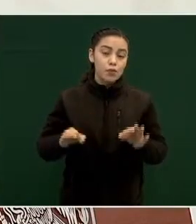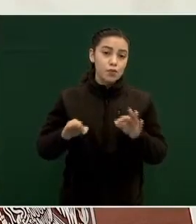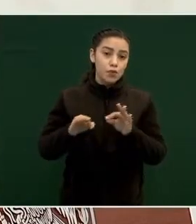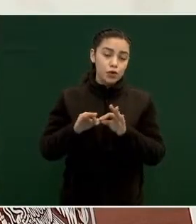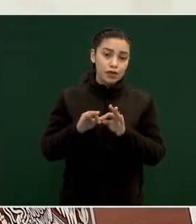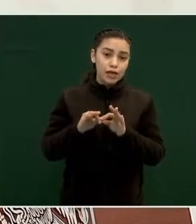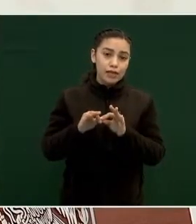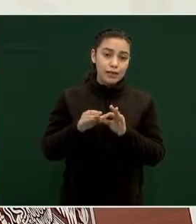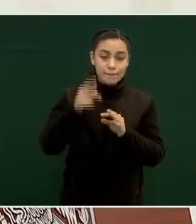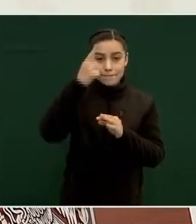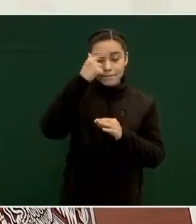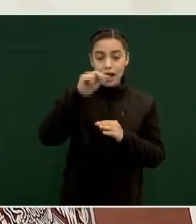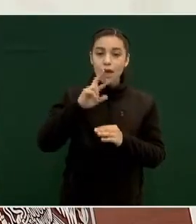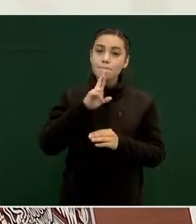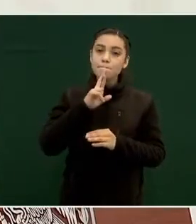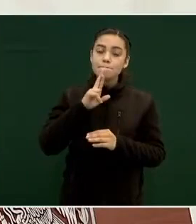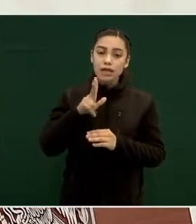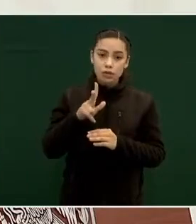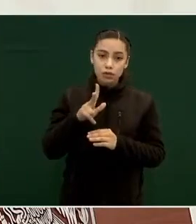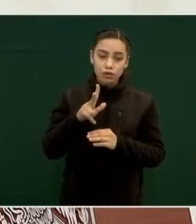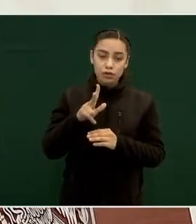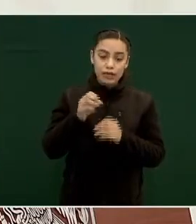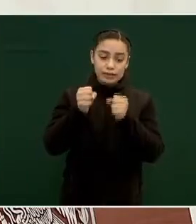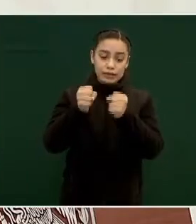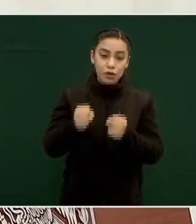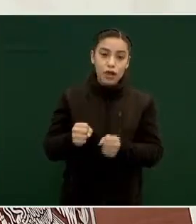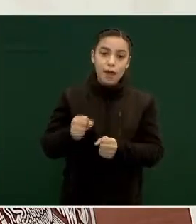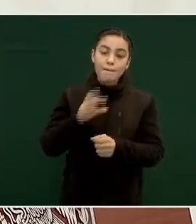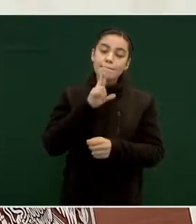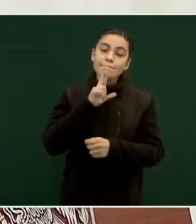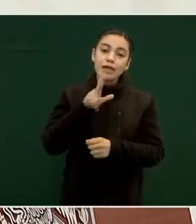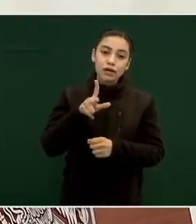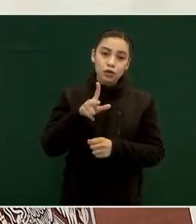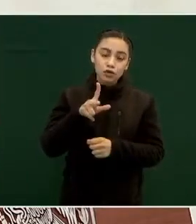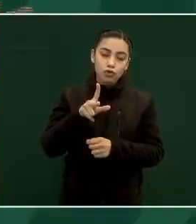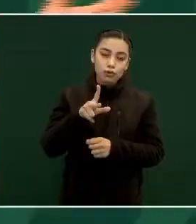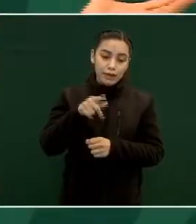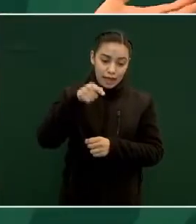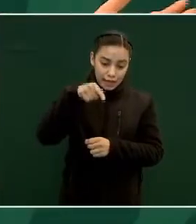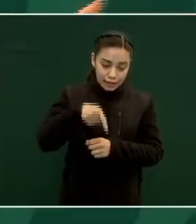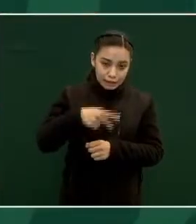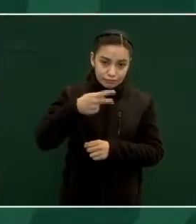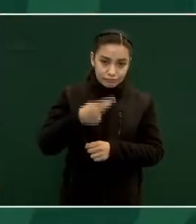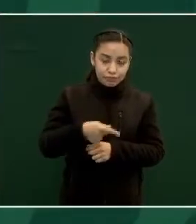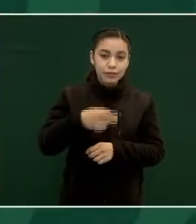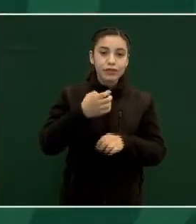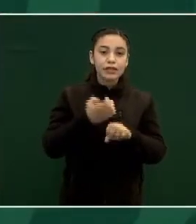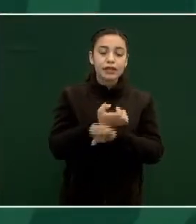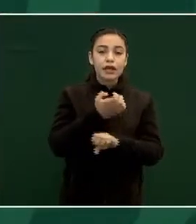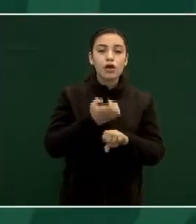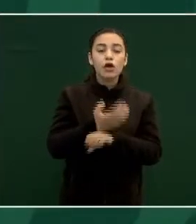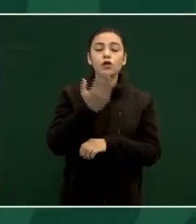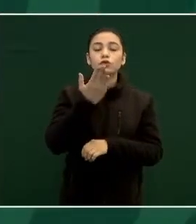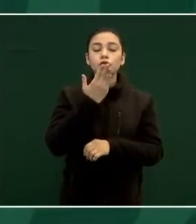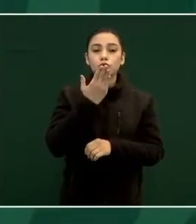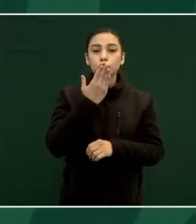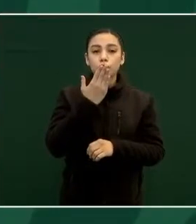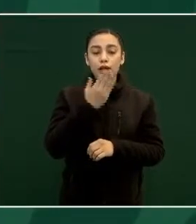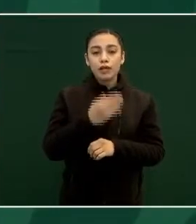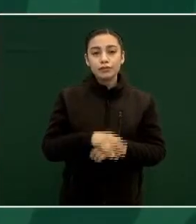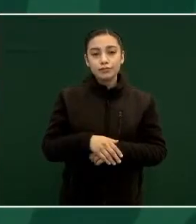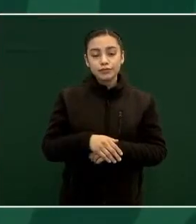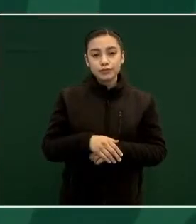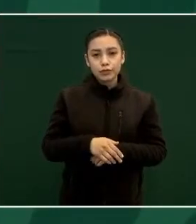de mejora de la seguridad. En el caso del Estado, tenemos una colaboración muy importante del